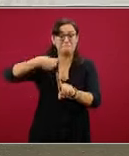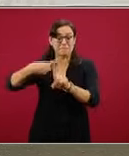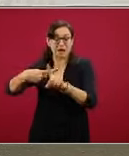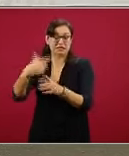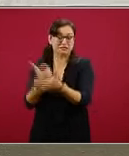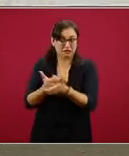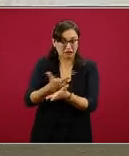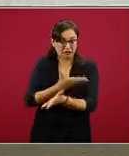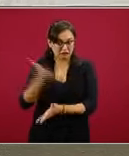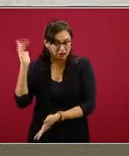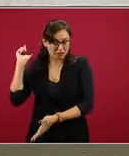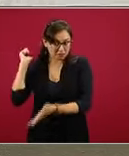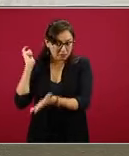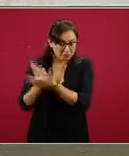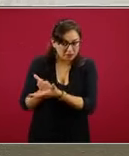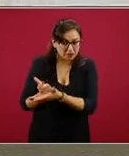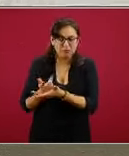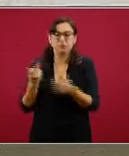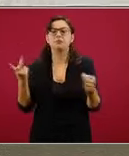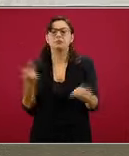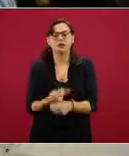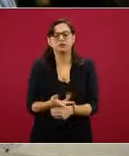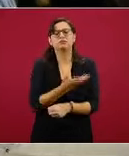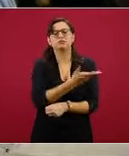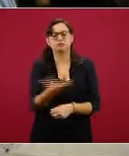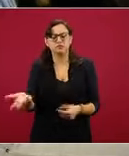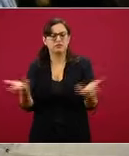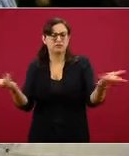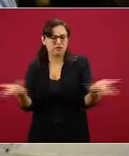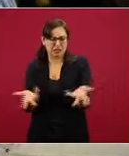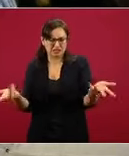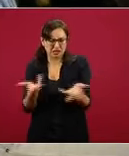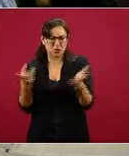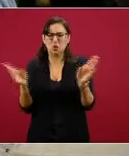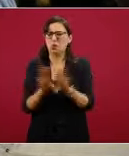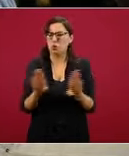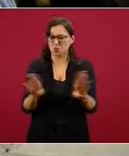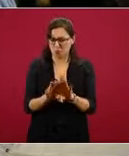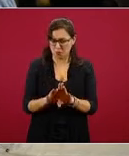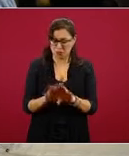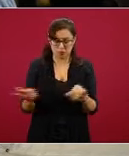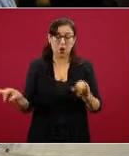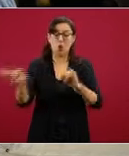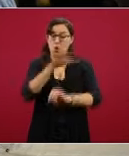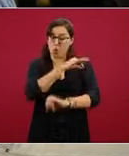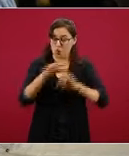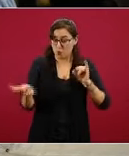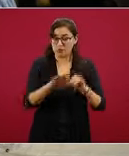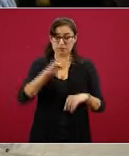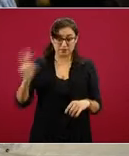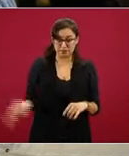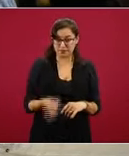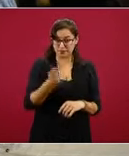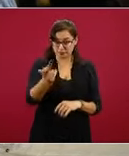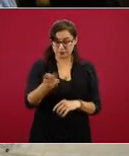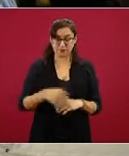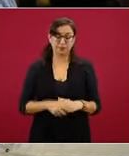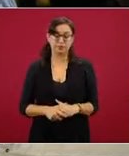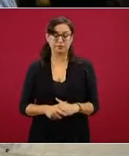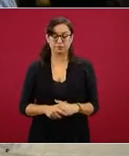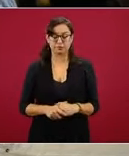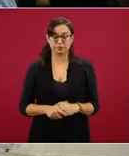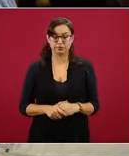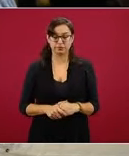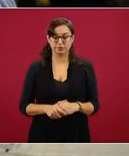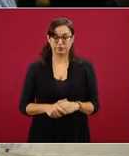específicamente en esos casos? Y si me permite una última pregunta, ¿será